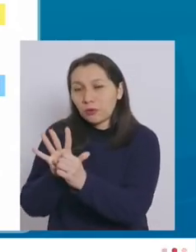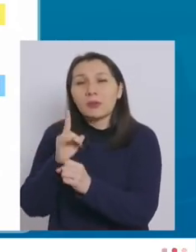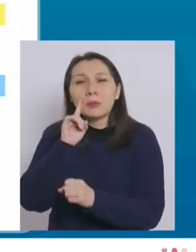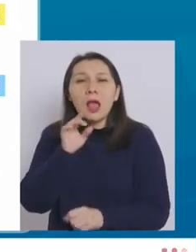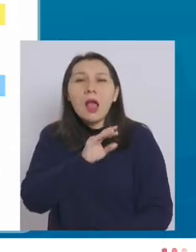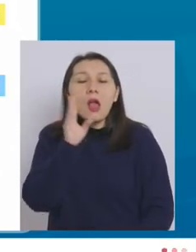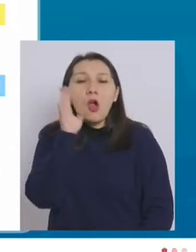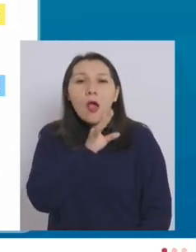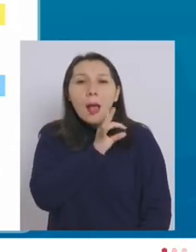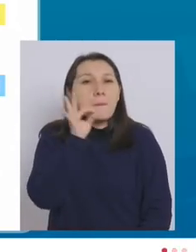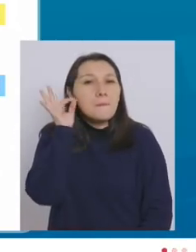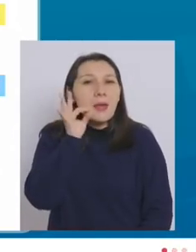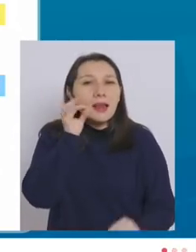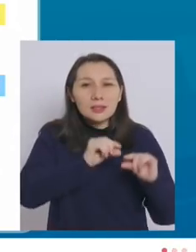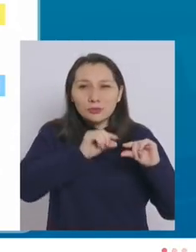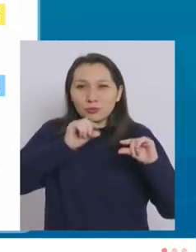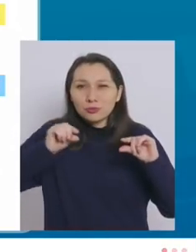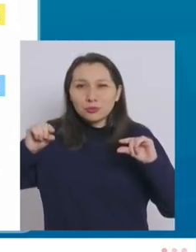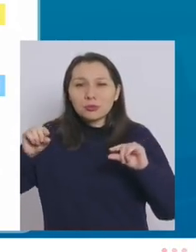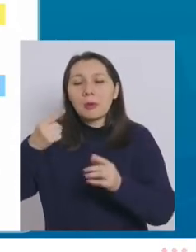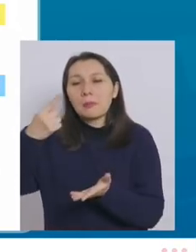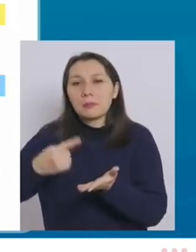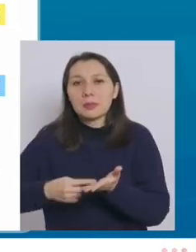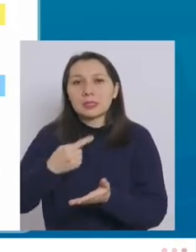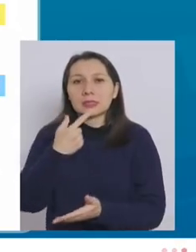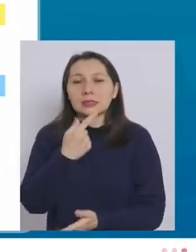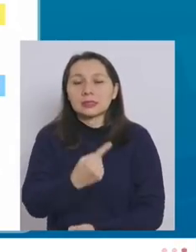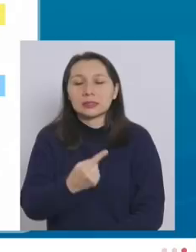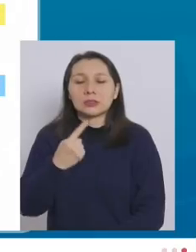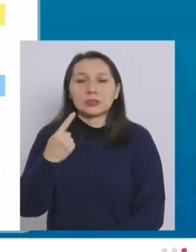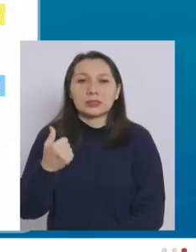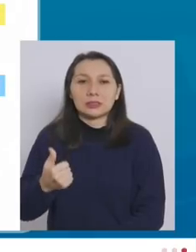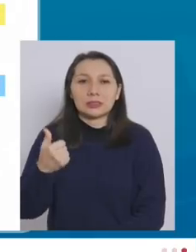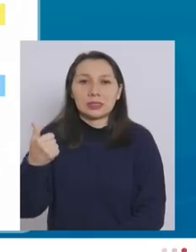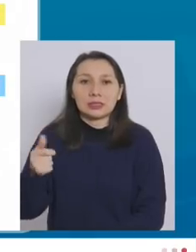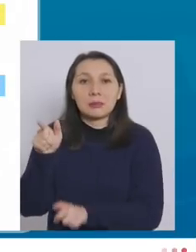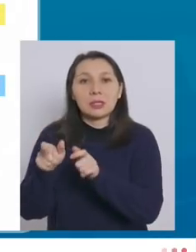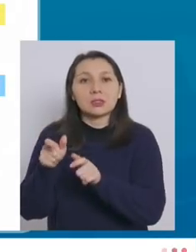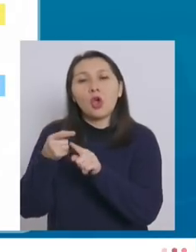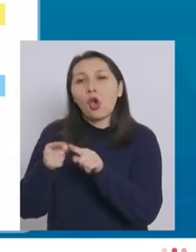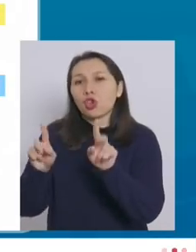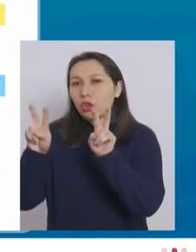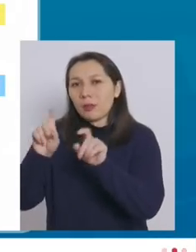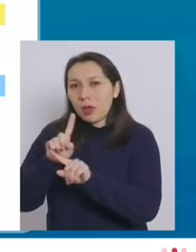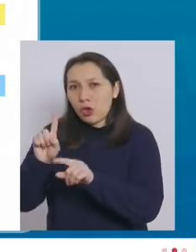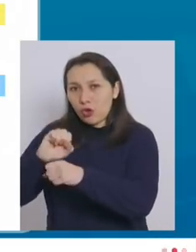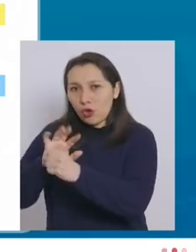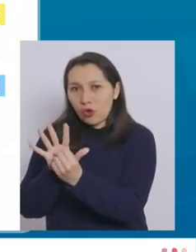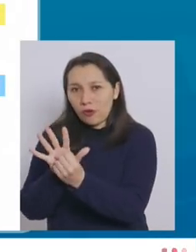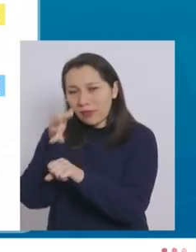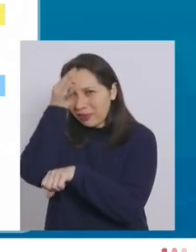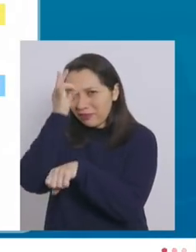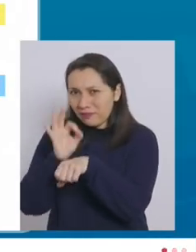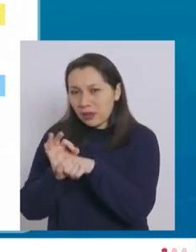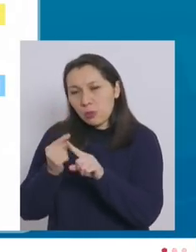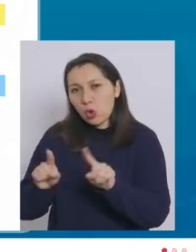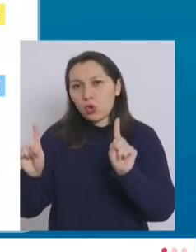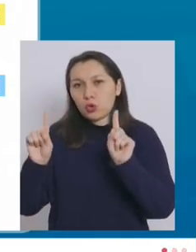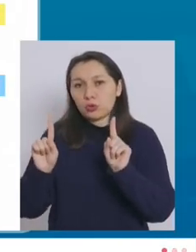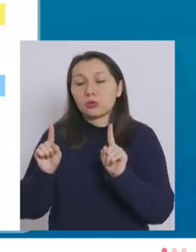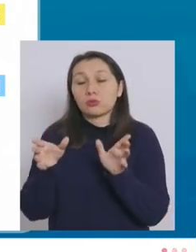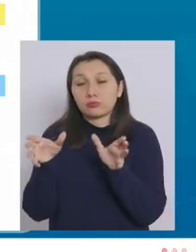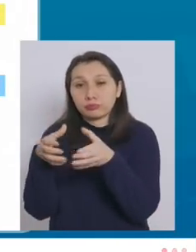amarillo, alcanza a 1.166 pacientes no COVID, grupo en el cual sí